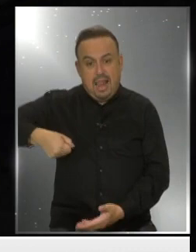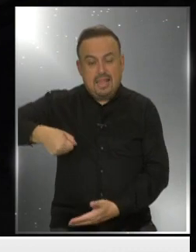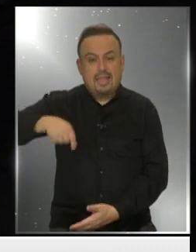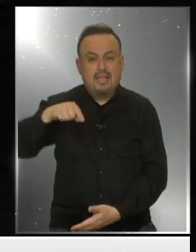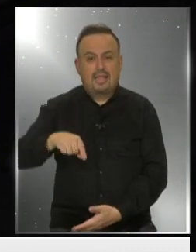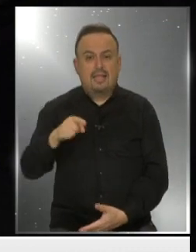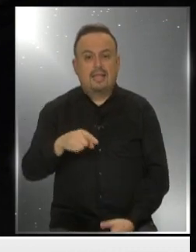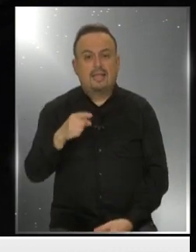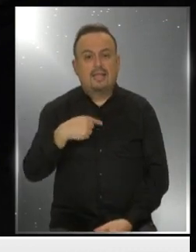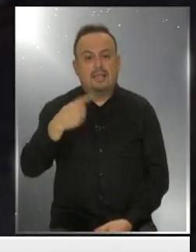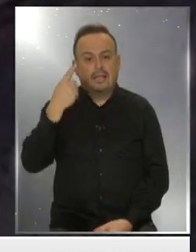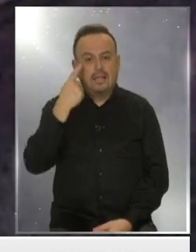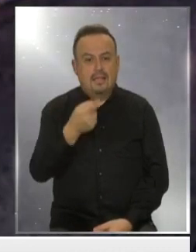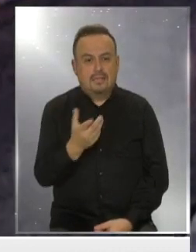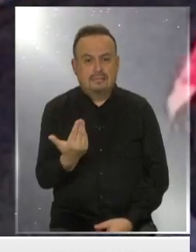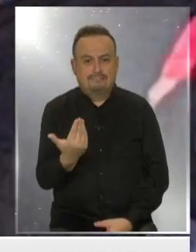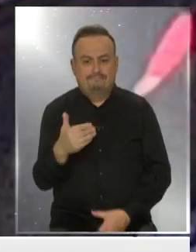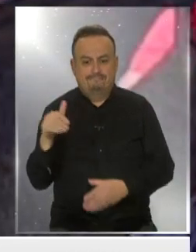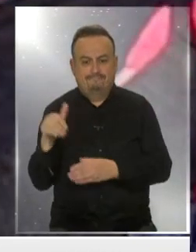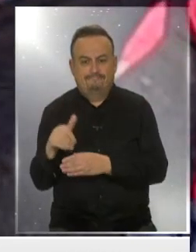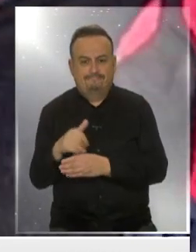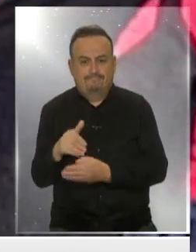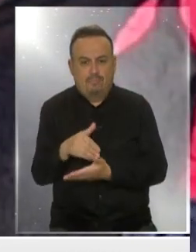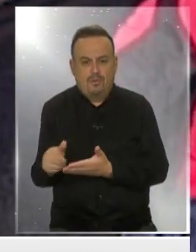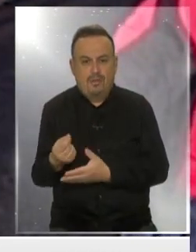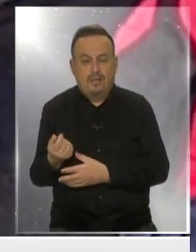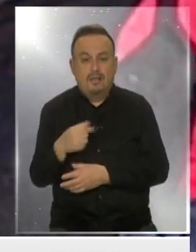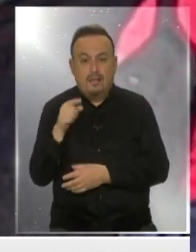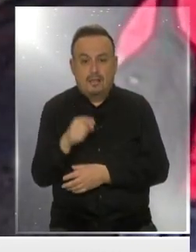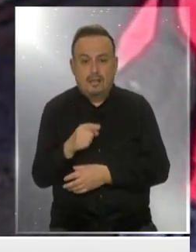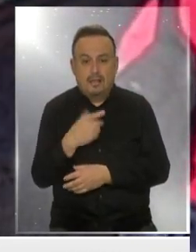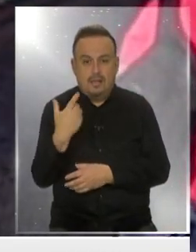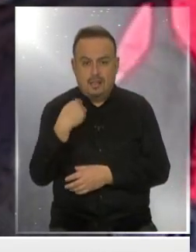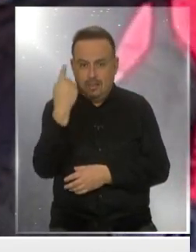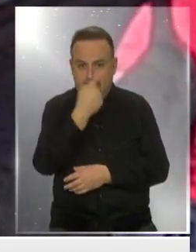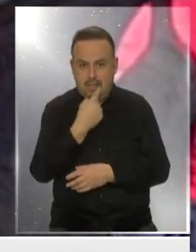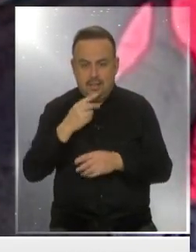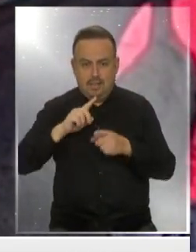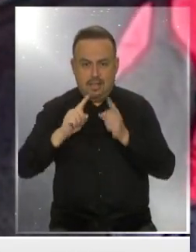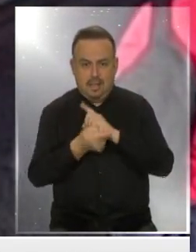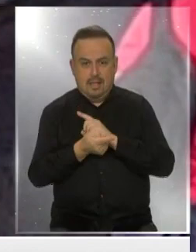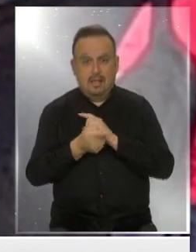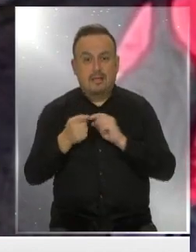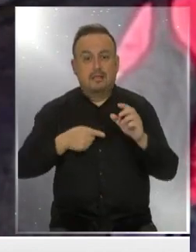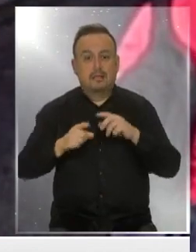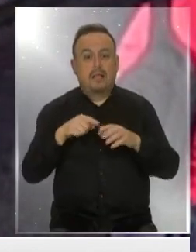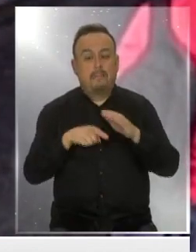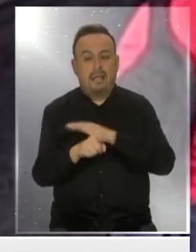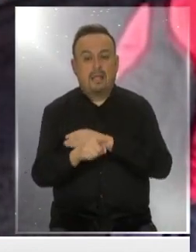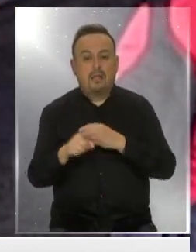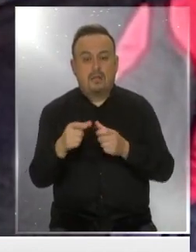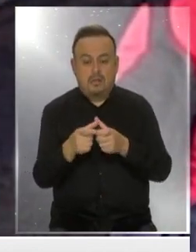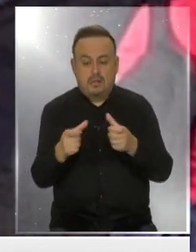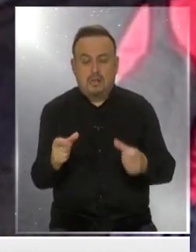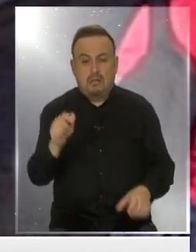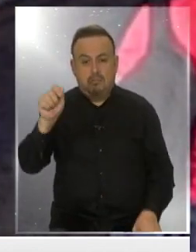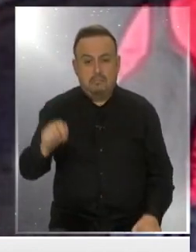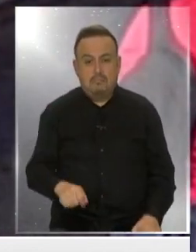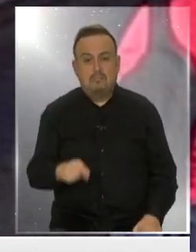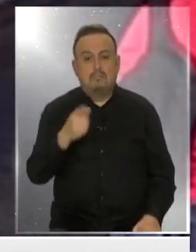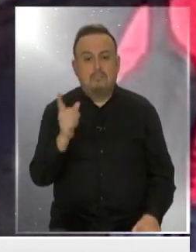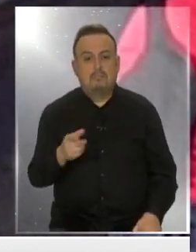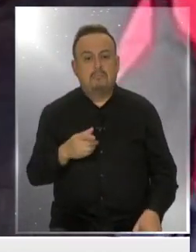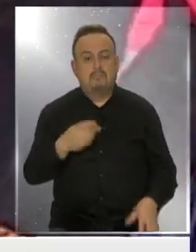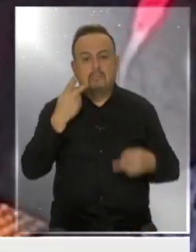piensa cargar un millonario botín se caracterizó a fin de ocultar su rostro llegó una estación de metro cargó su tarjeta vip y